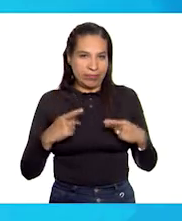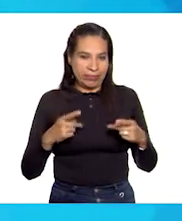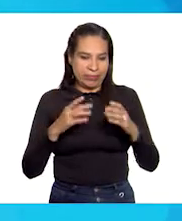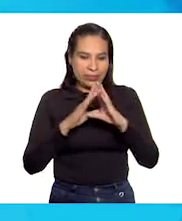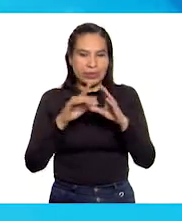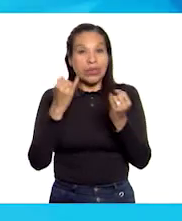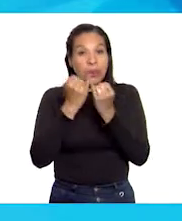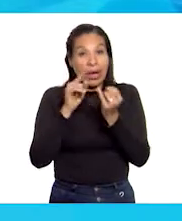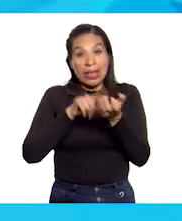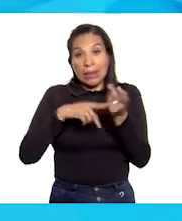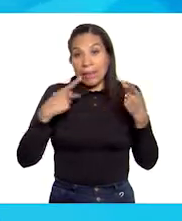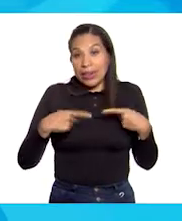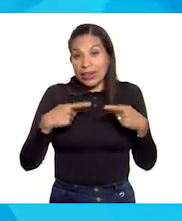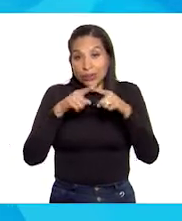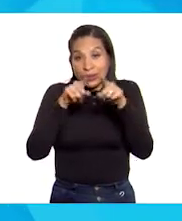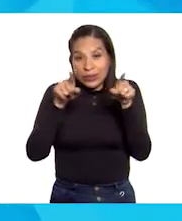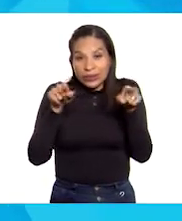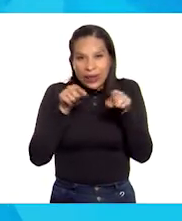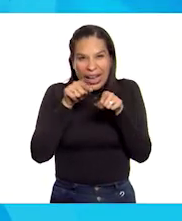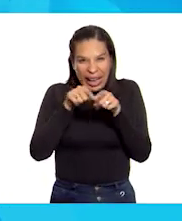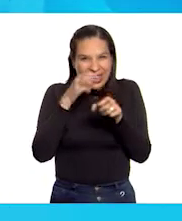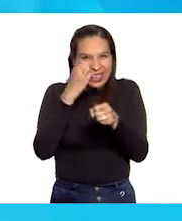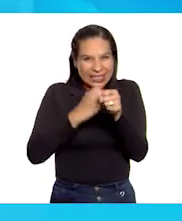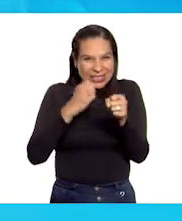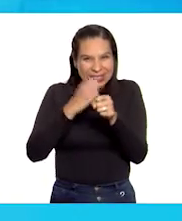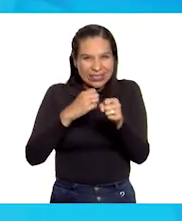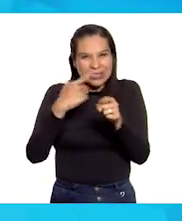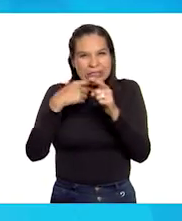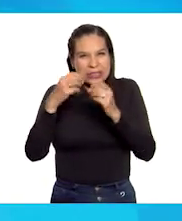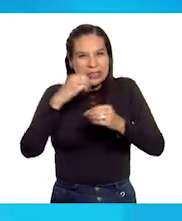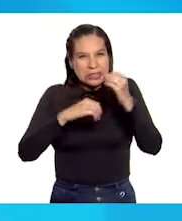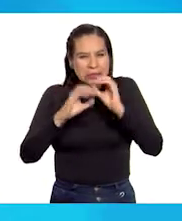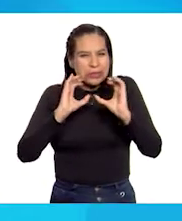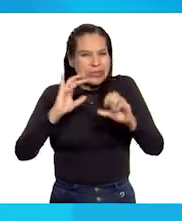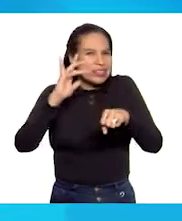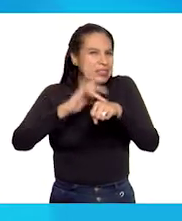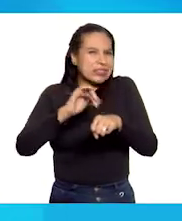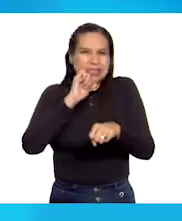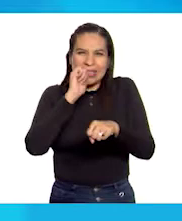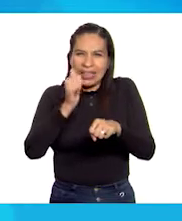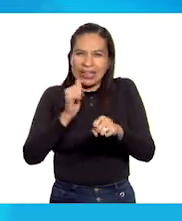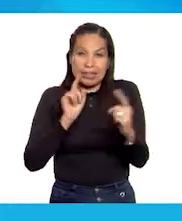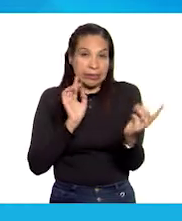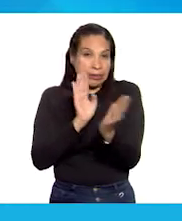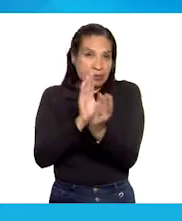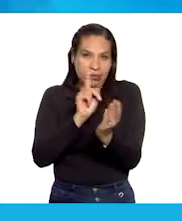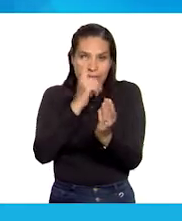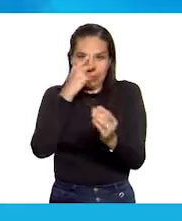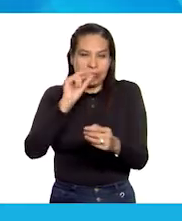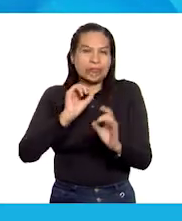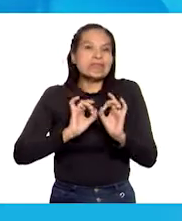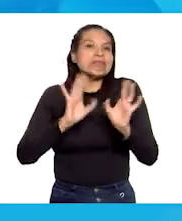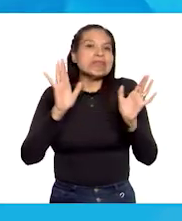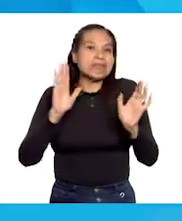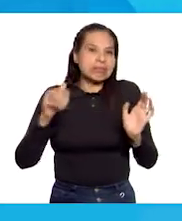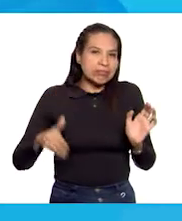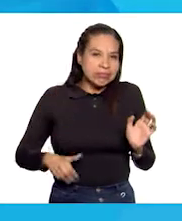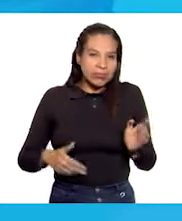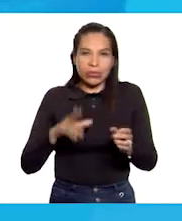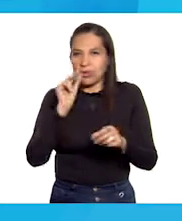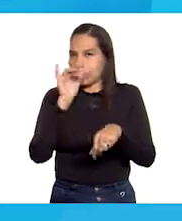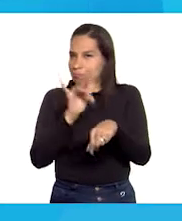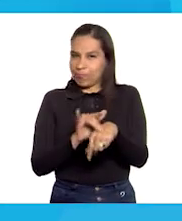piezas intactas y sobre todo, pues no acercarnos mucho para que no pasen accidentes. Efectivamente, no